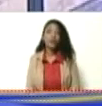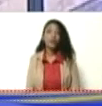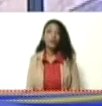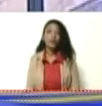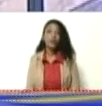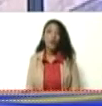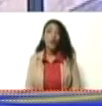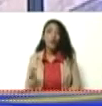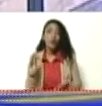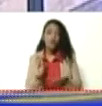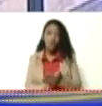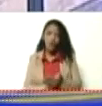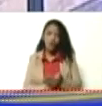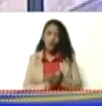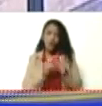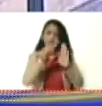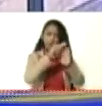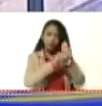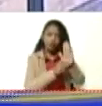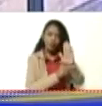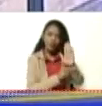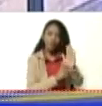Puso sus prioridades.